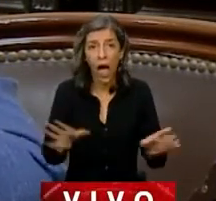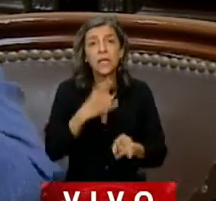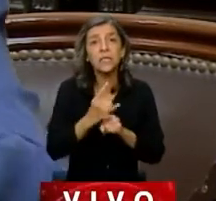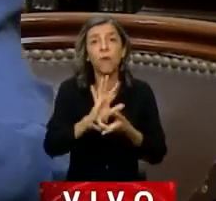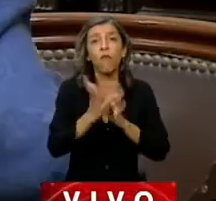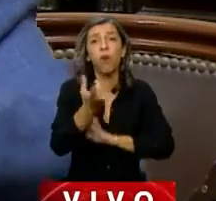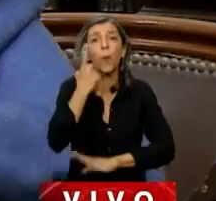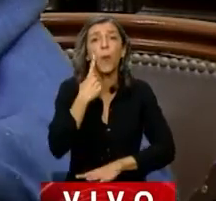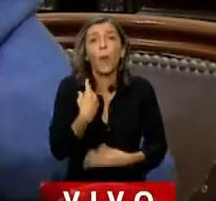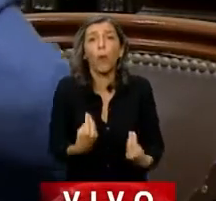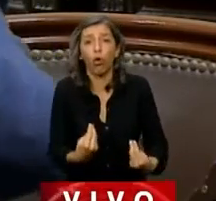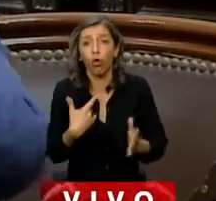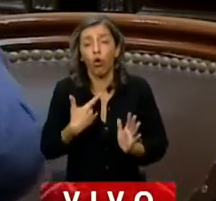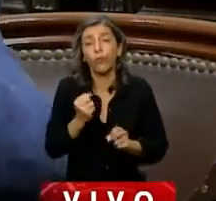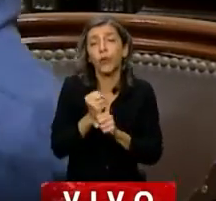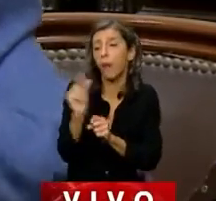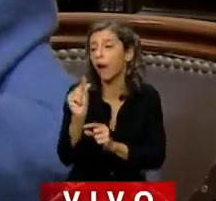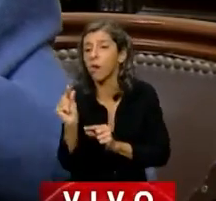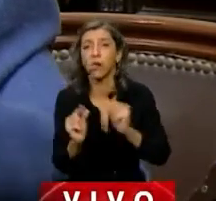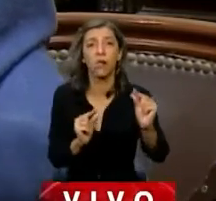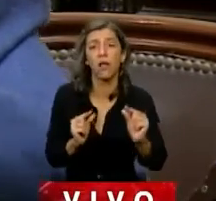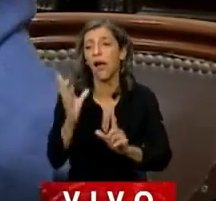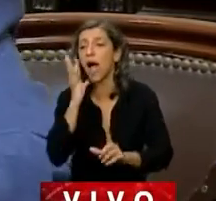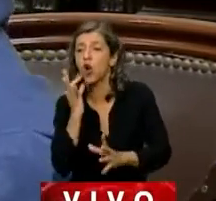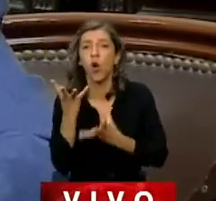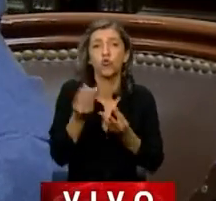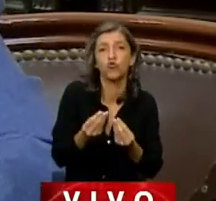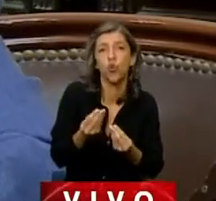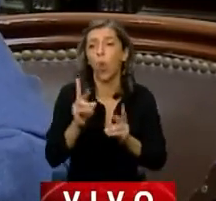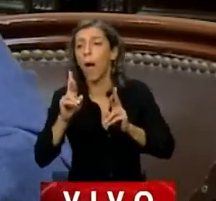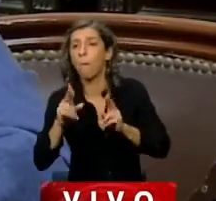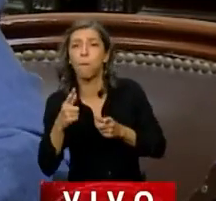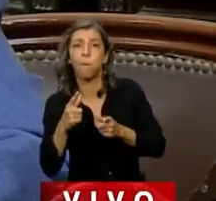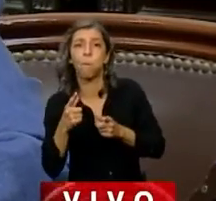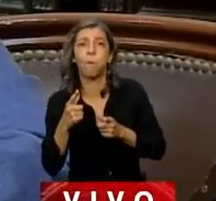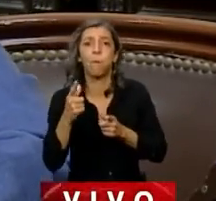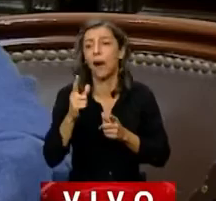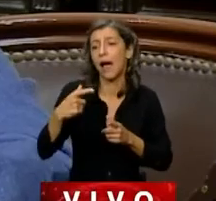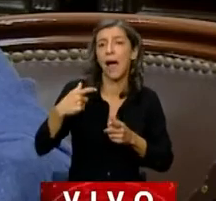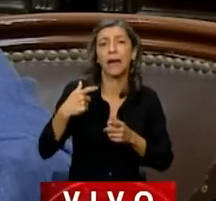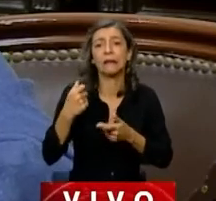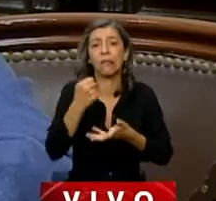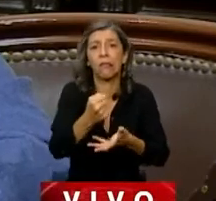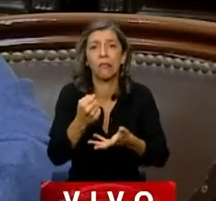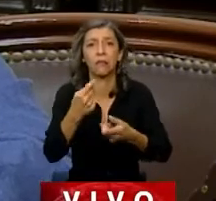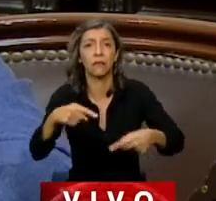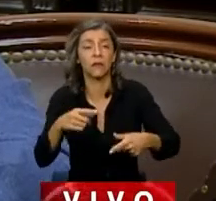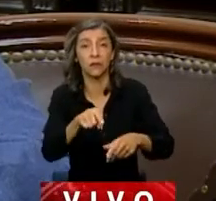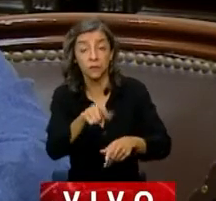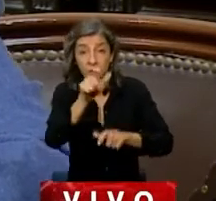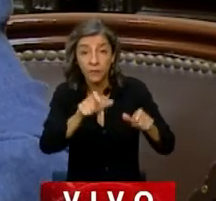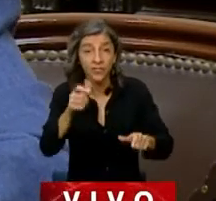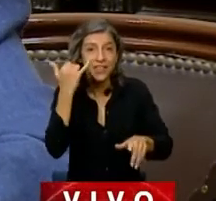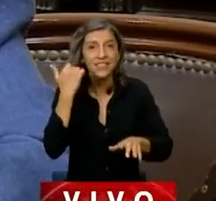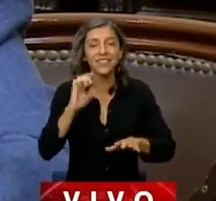changas, que pudieron complementarlo con las ayudas o los planes o las cuestiones sociales. Y esos trabajadores han perdido la disciplina para el